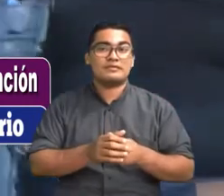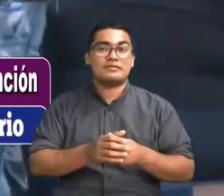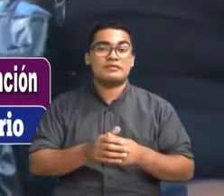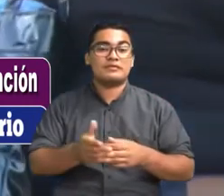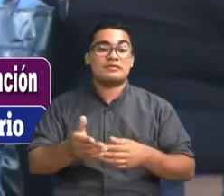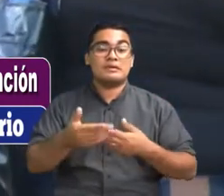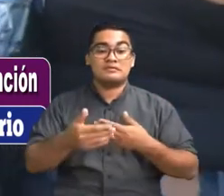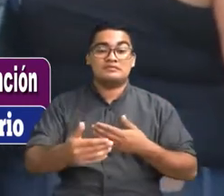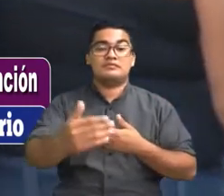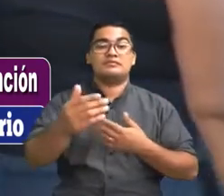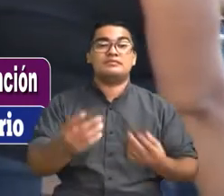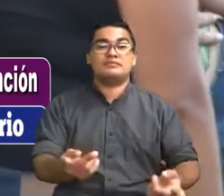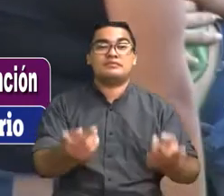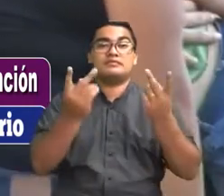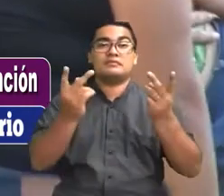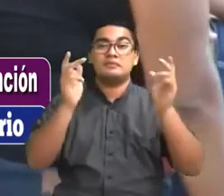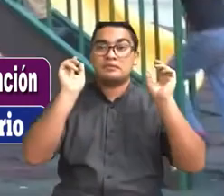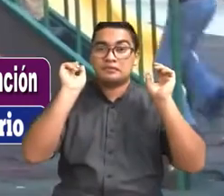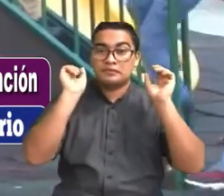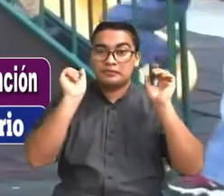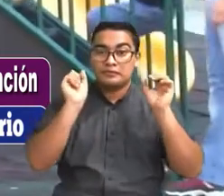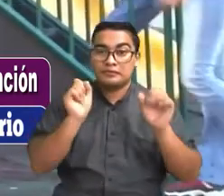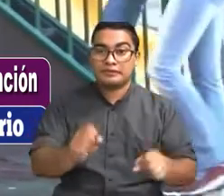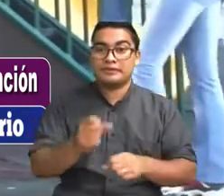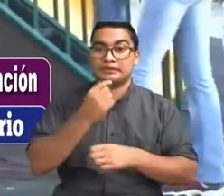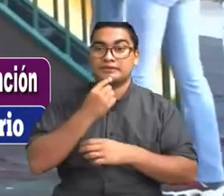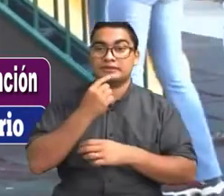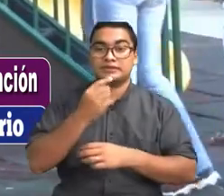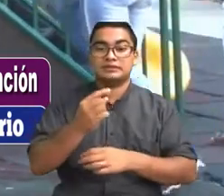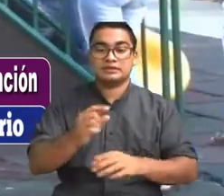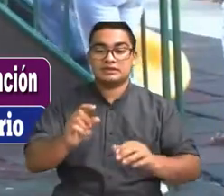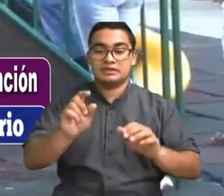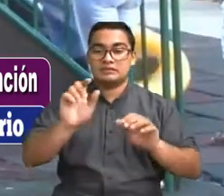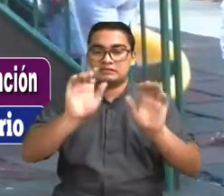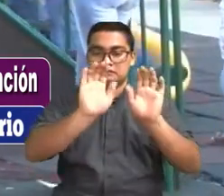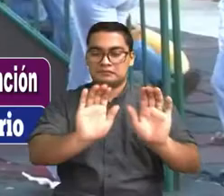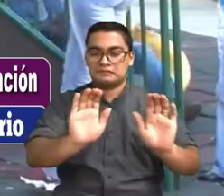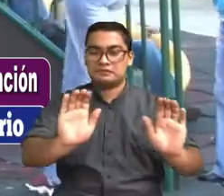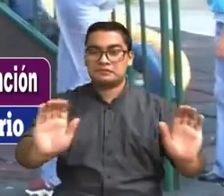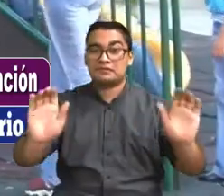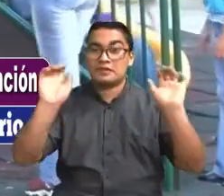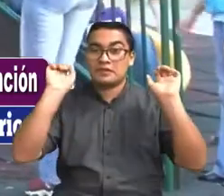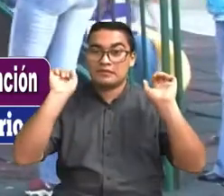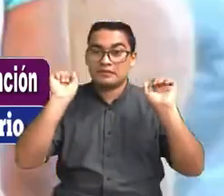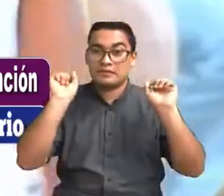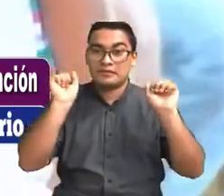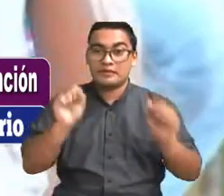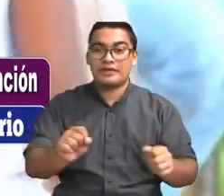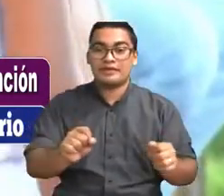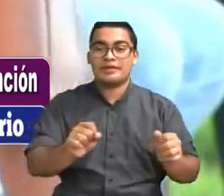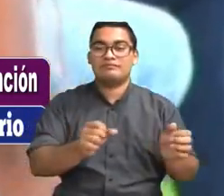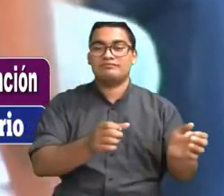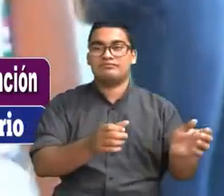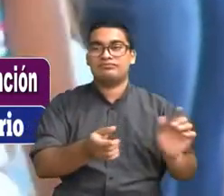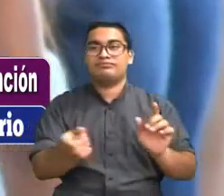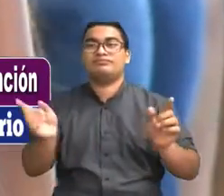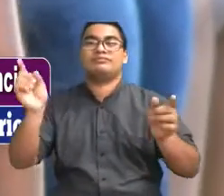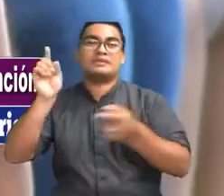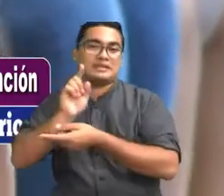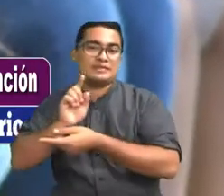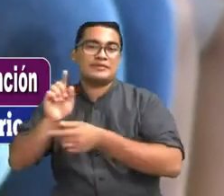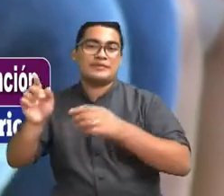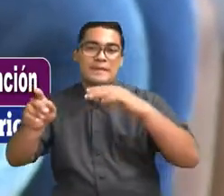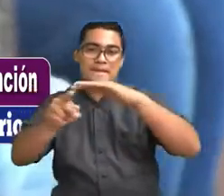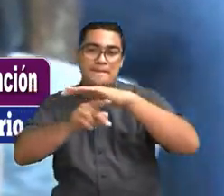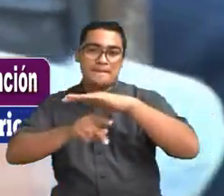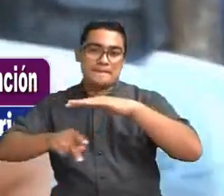prepararlo para que ellos ya vayan a adaptarse a la otra etapa de su vida, que es el preescolar, que